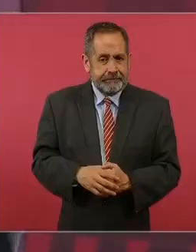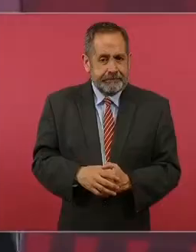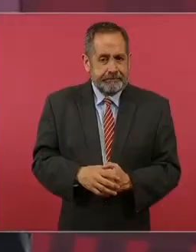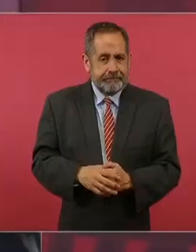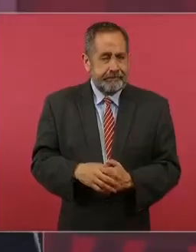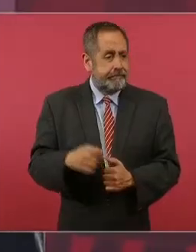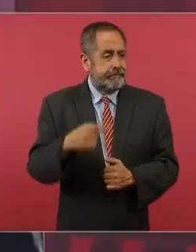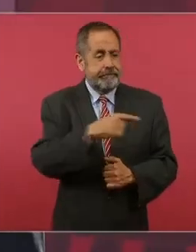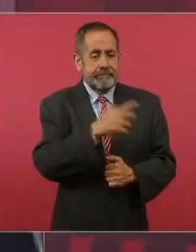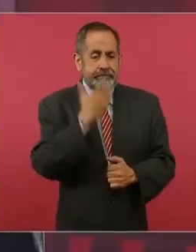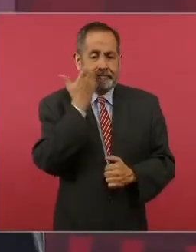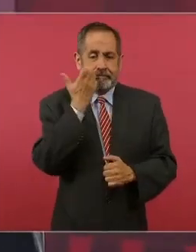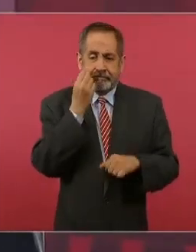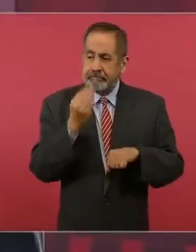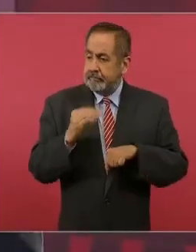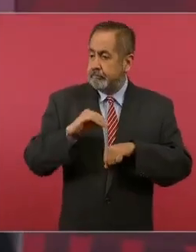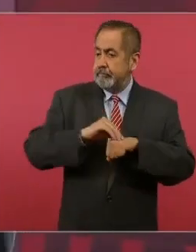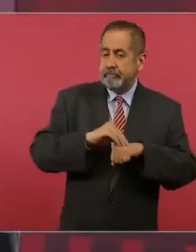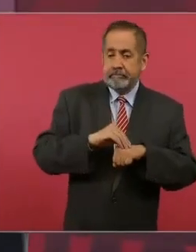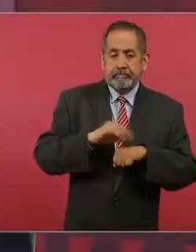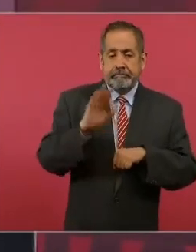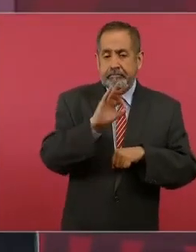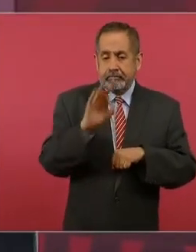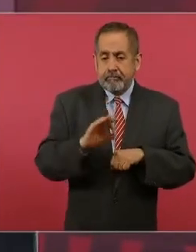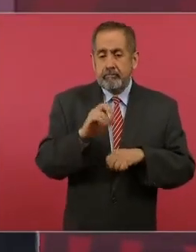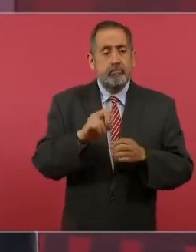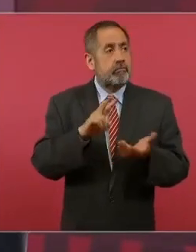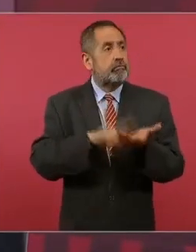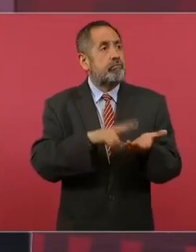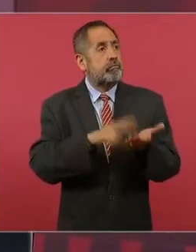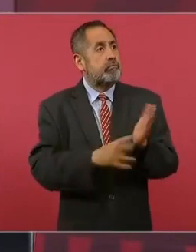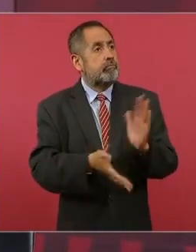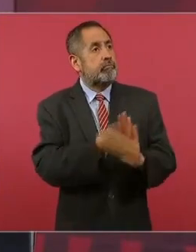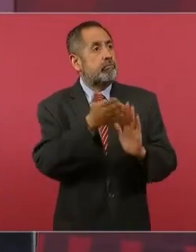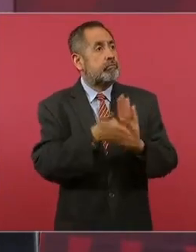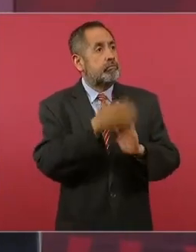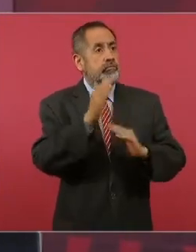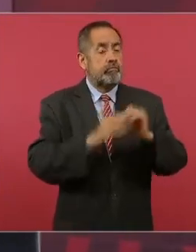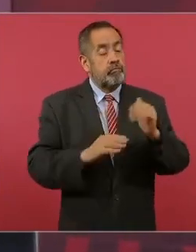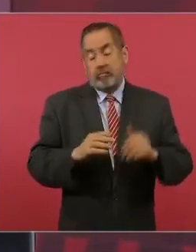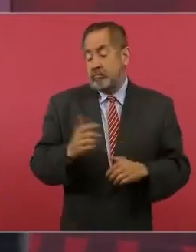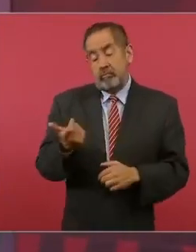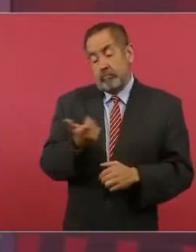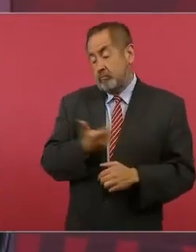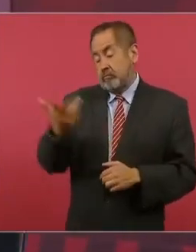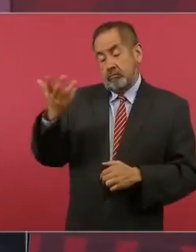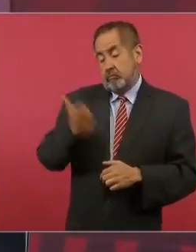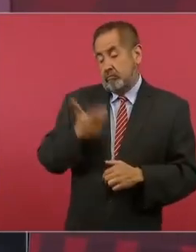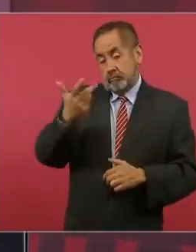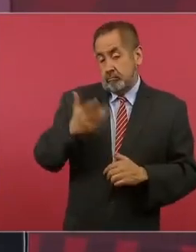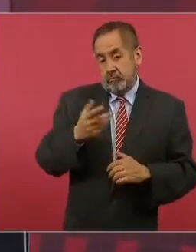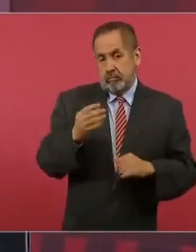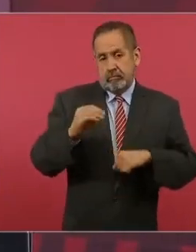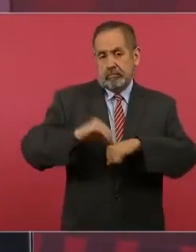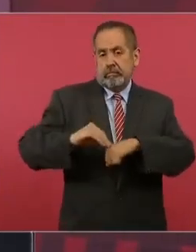le aumentan, ¿no?, en los costos de construcción, pero luego